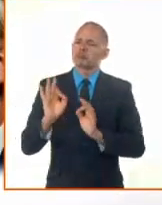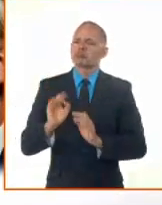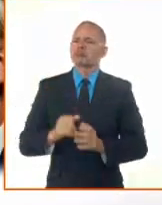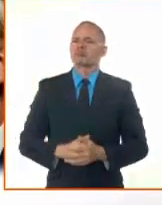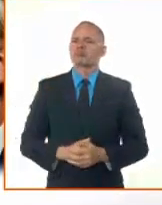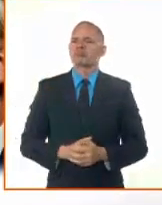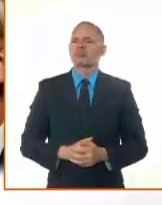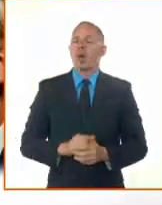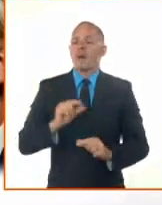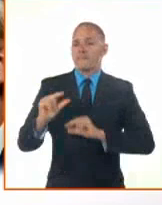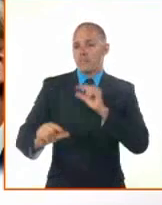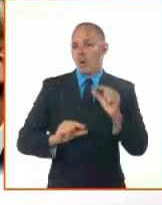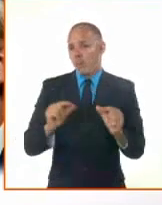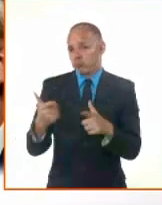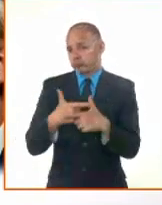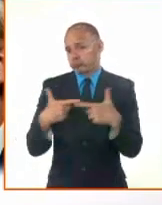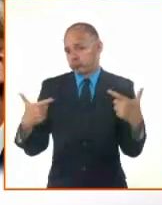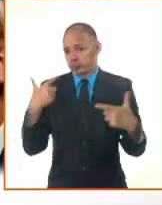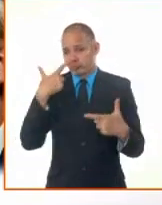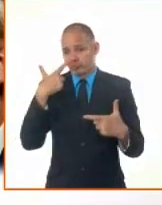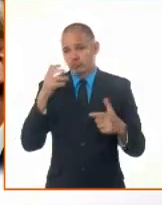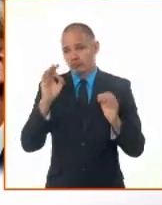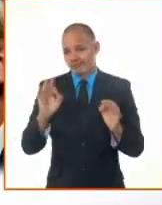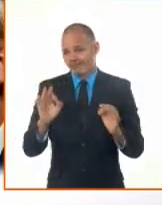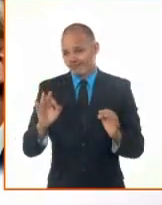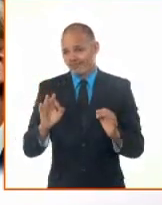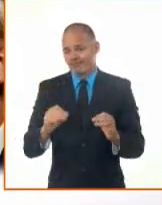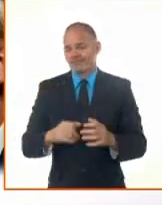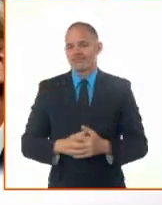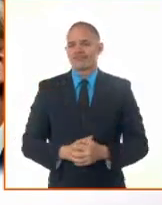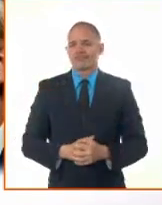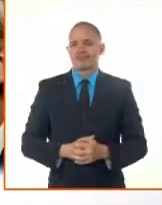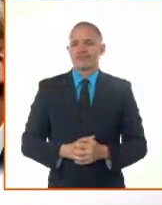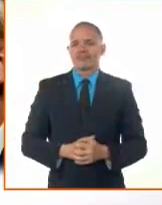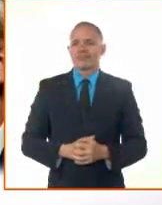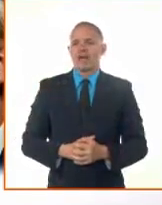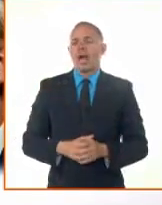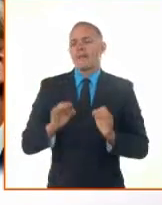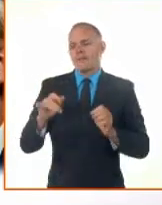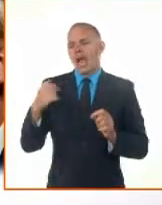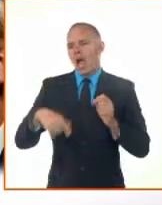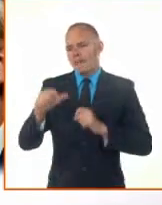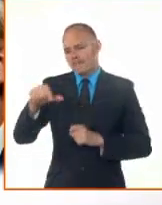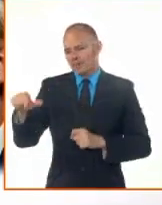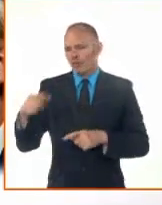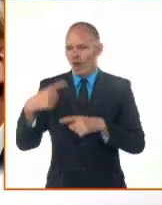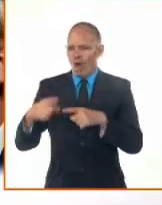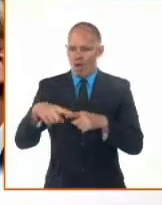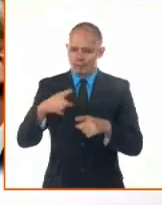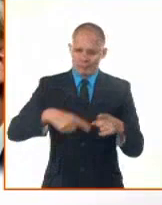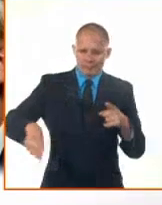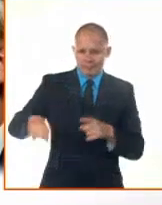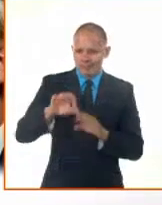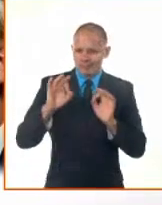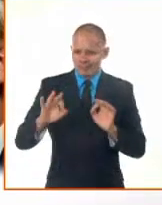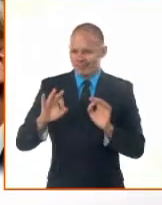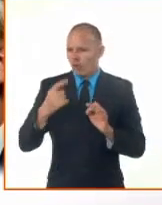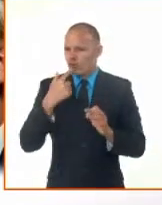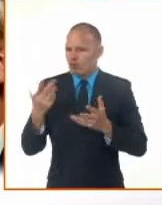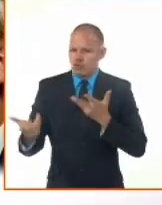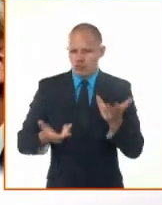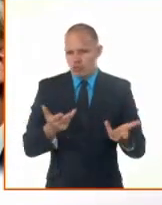incrementa esa tendencia de la de de vamos a decir la no confianza de los estadounidenses en